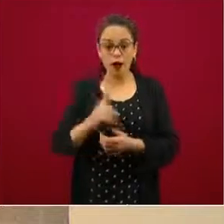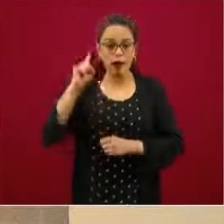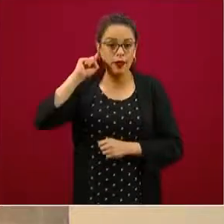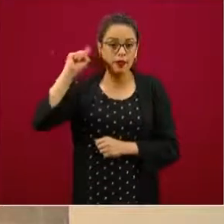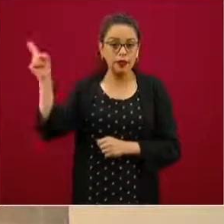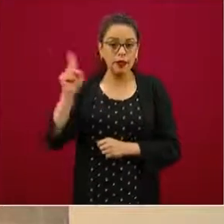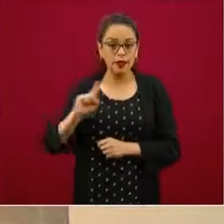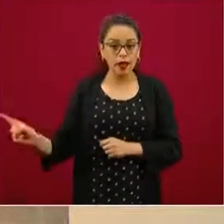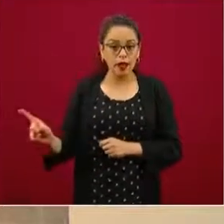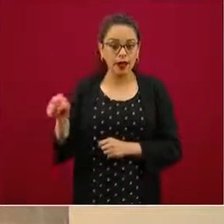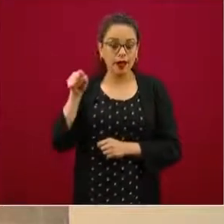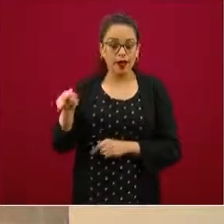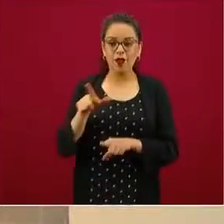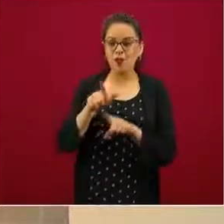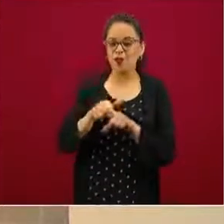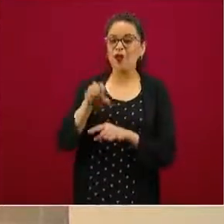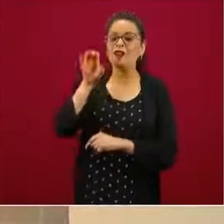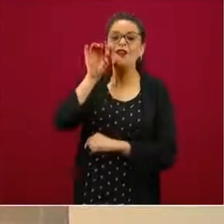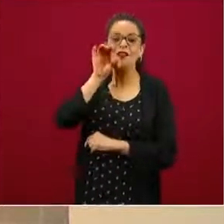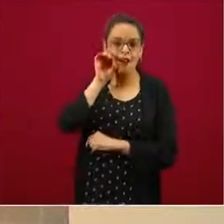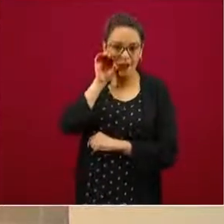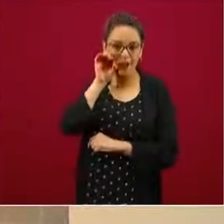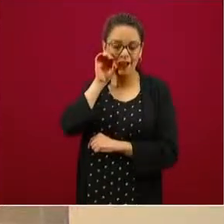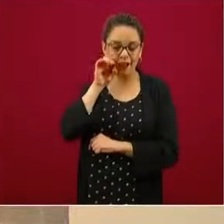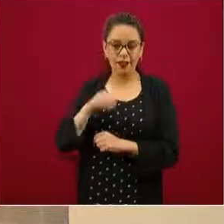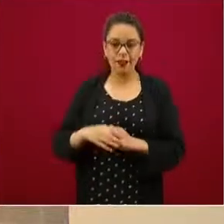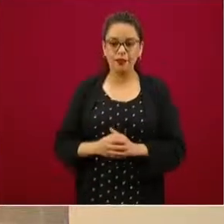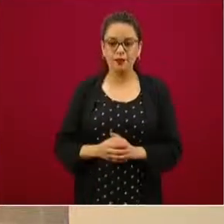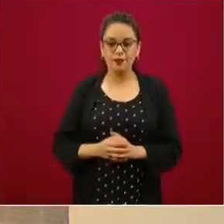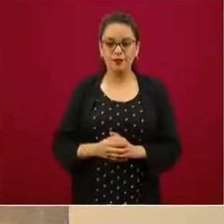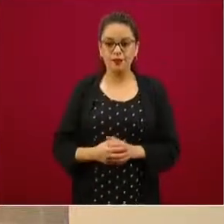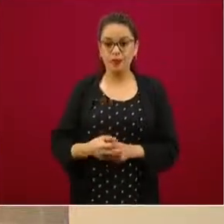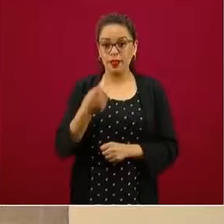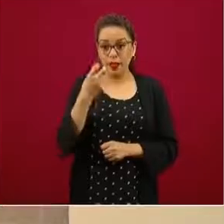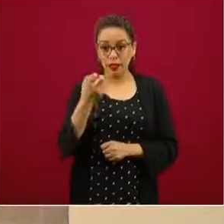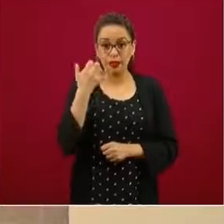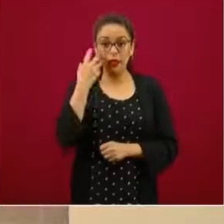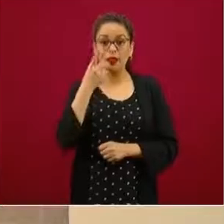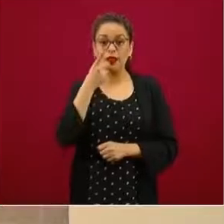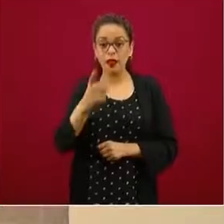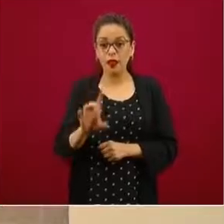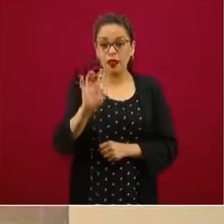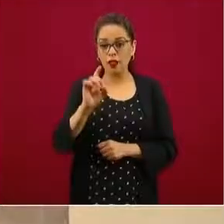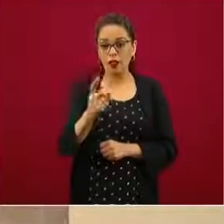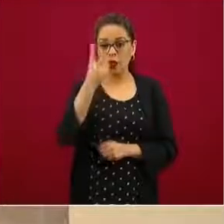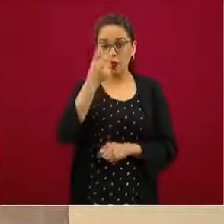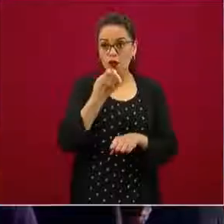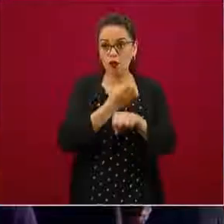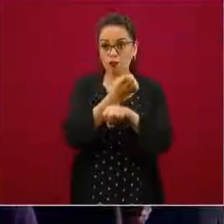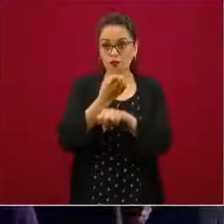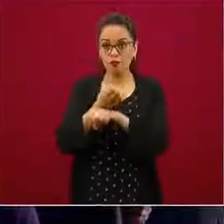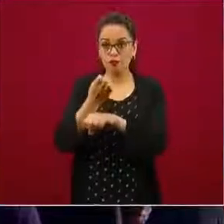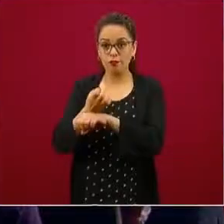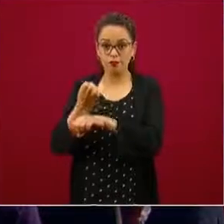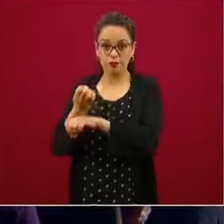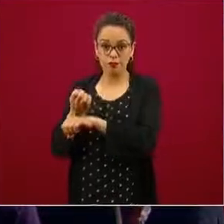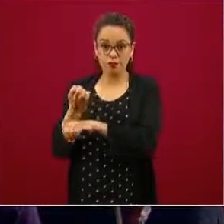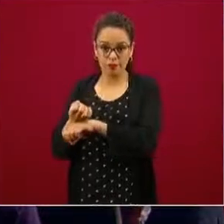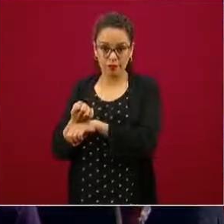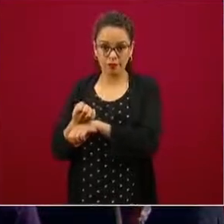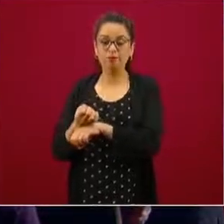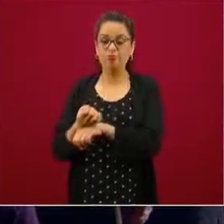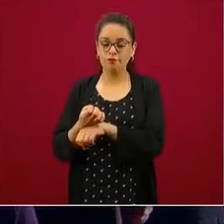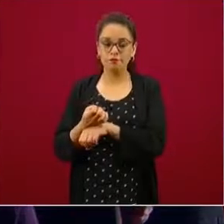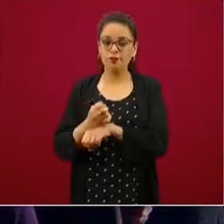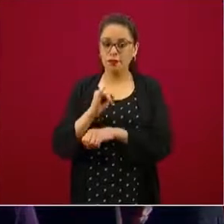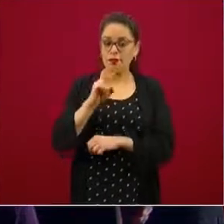naranja, y esto quiere decir las 32 entidades federativas están en una situación de alto